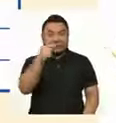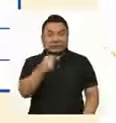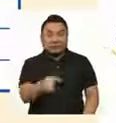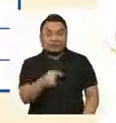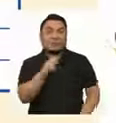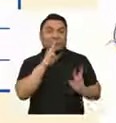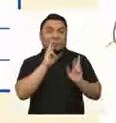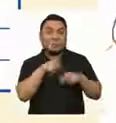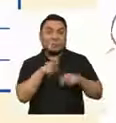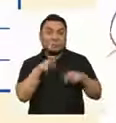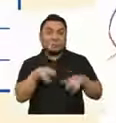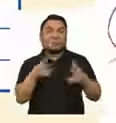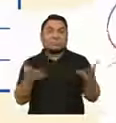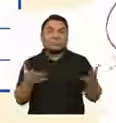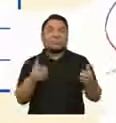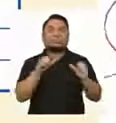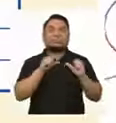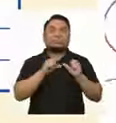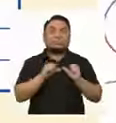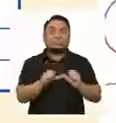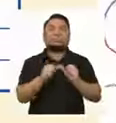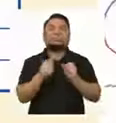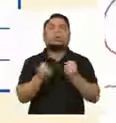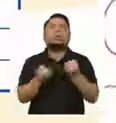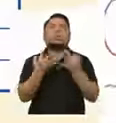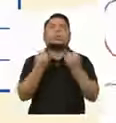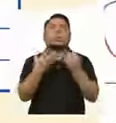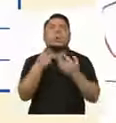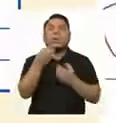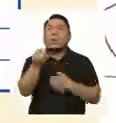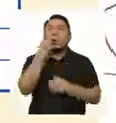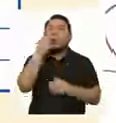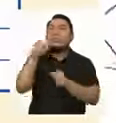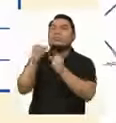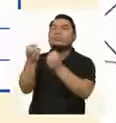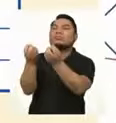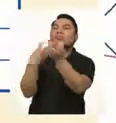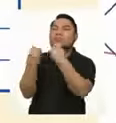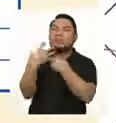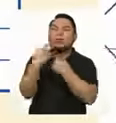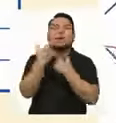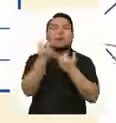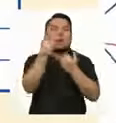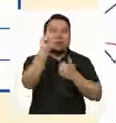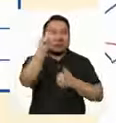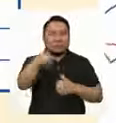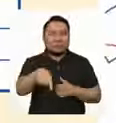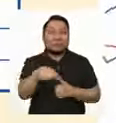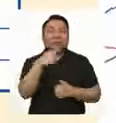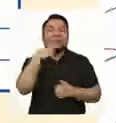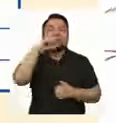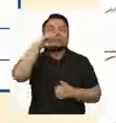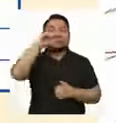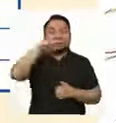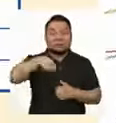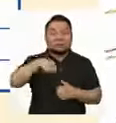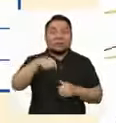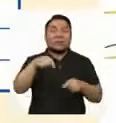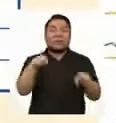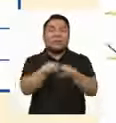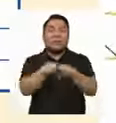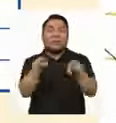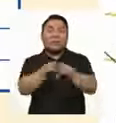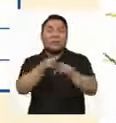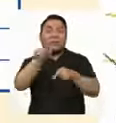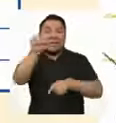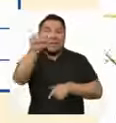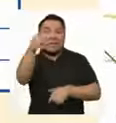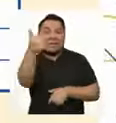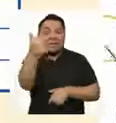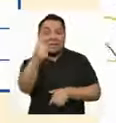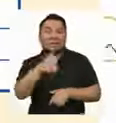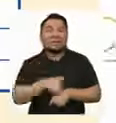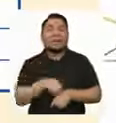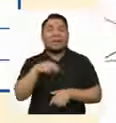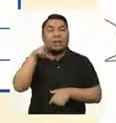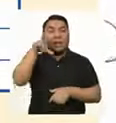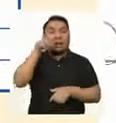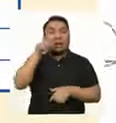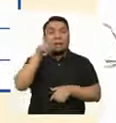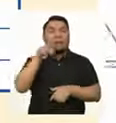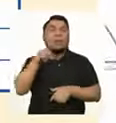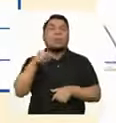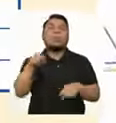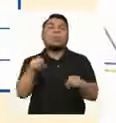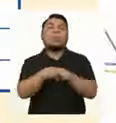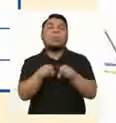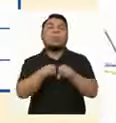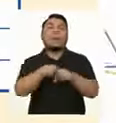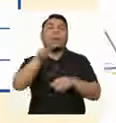variable mantienes un horario regular en tus comidas es sí igual a 10 y no igual a